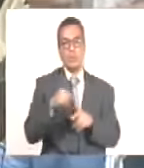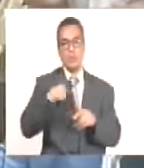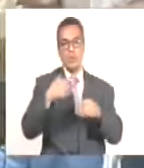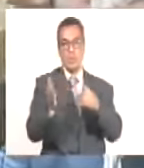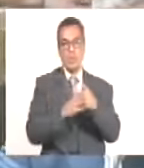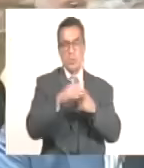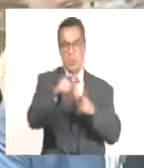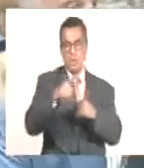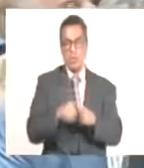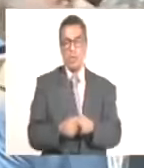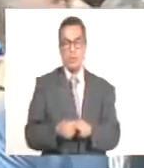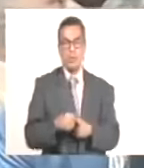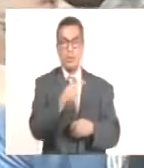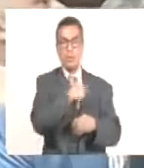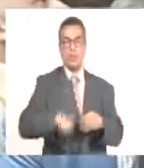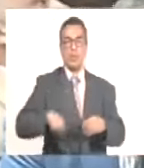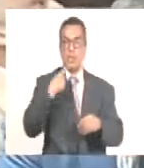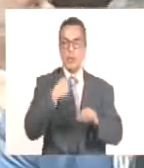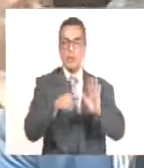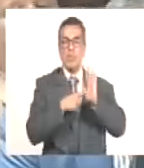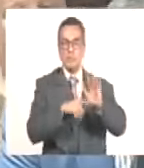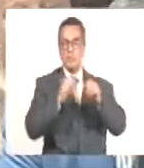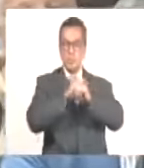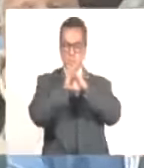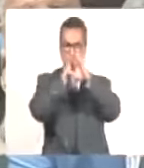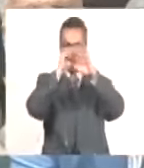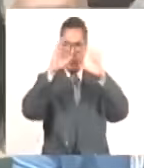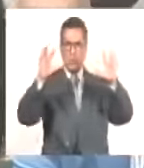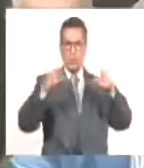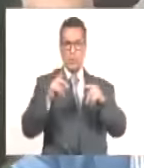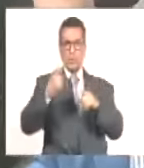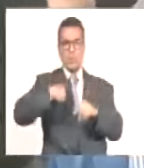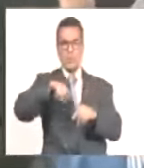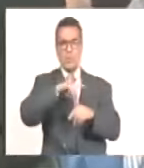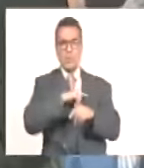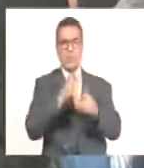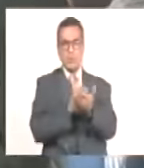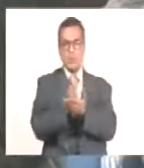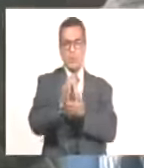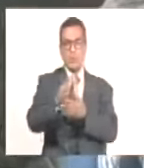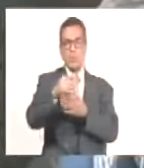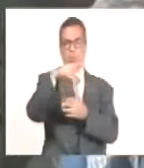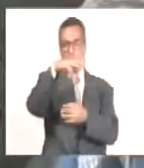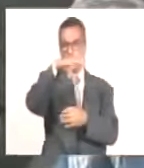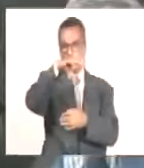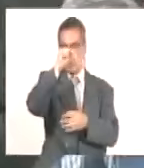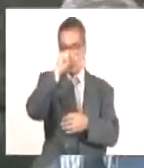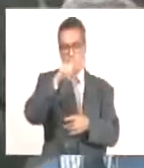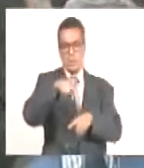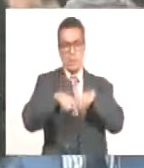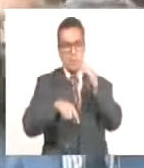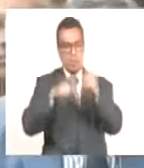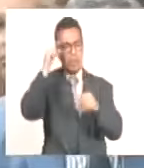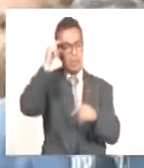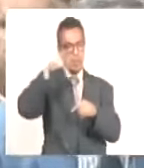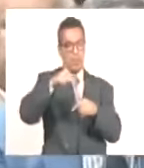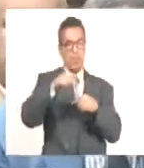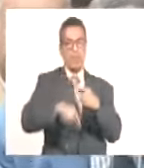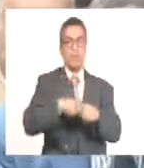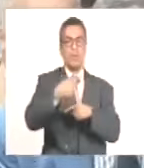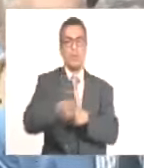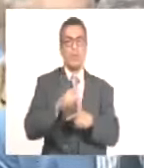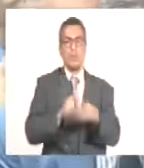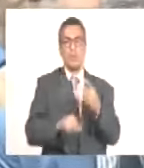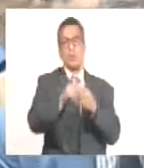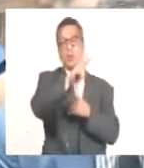cerrar, presidente, y que muestra la claridad y nos muestra y nos sigue enseñando hoy, después de más